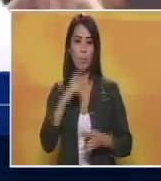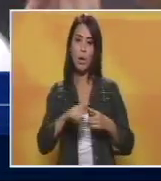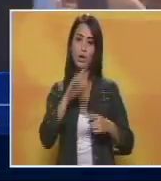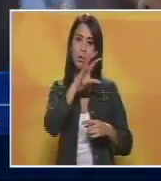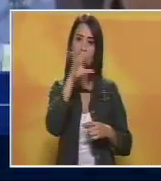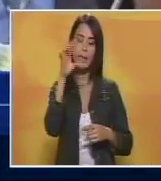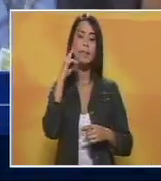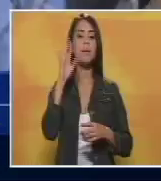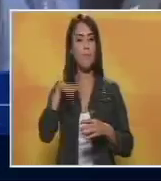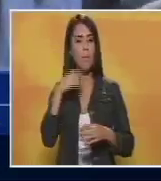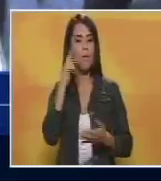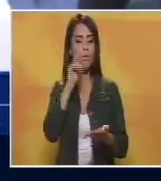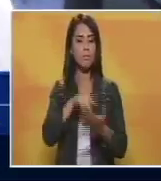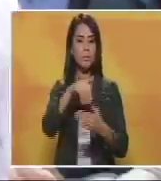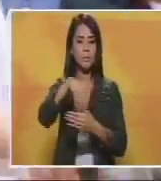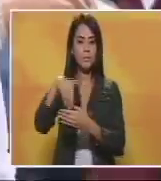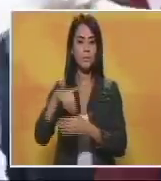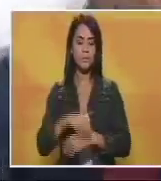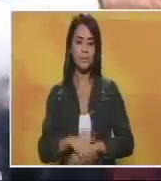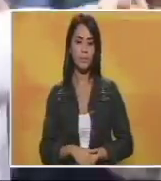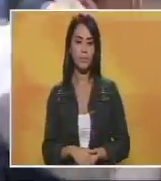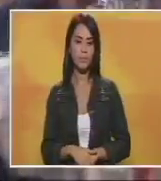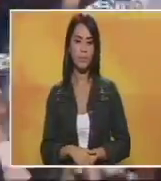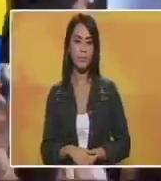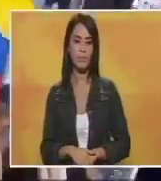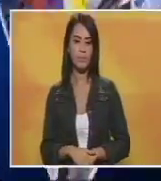puedan ejercer su derecho al voto.